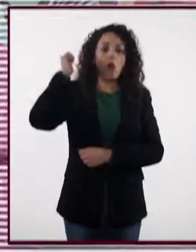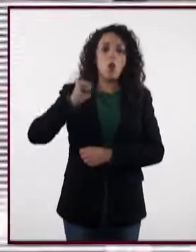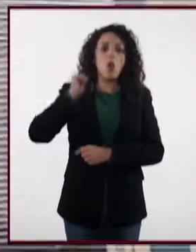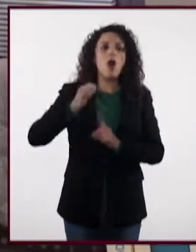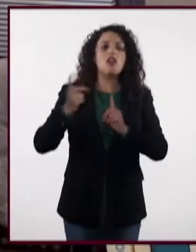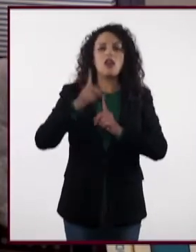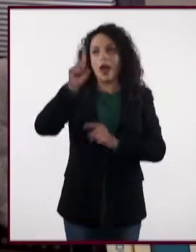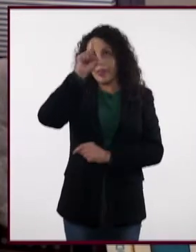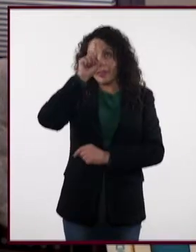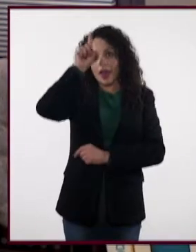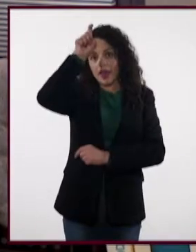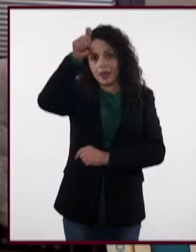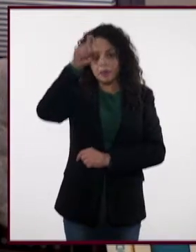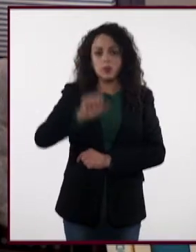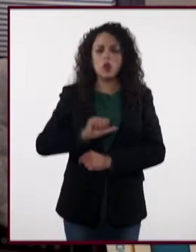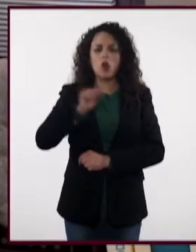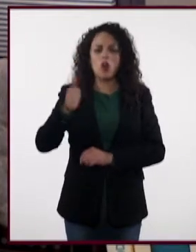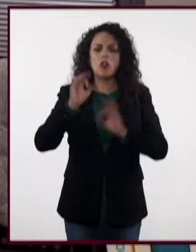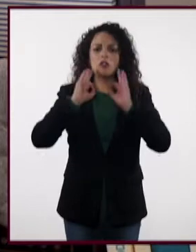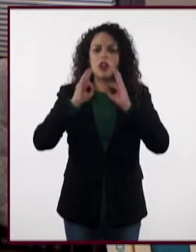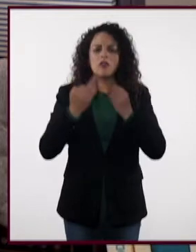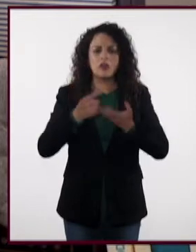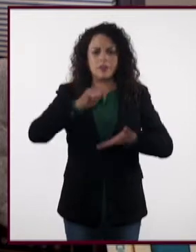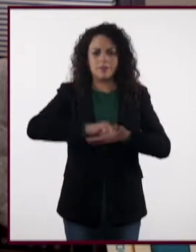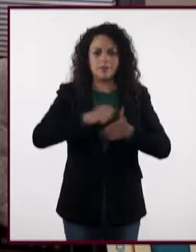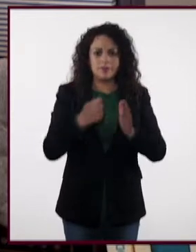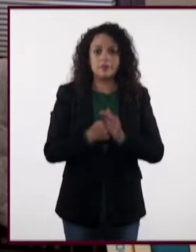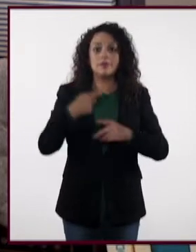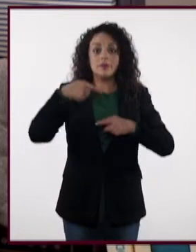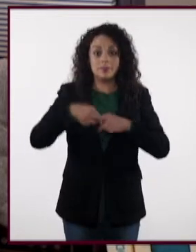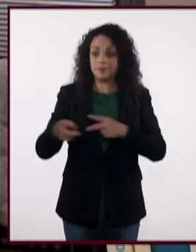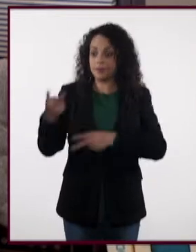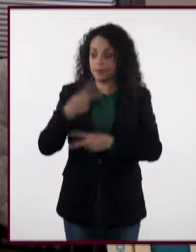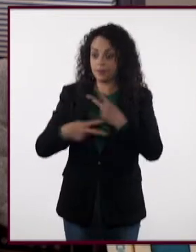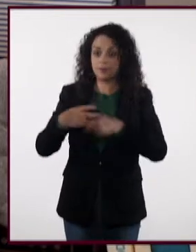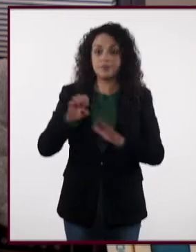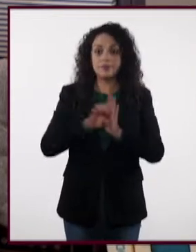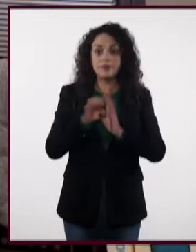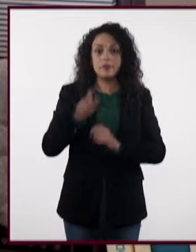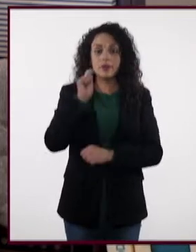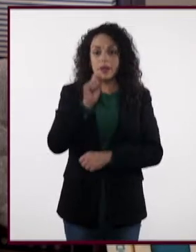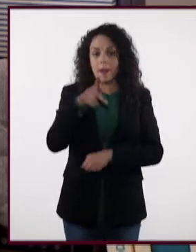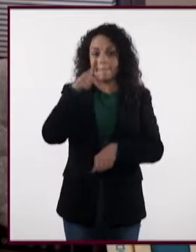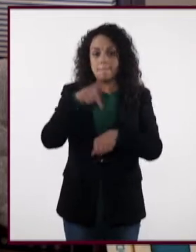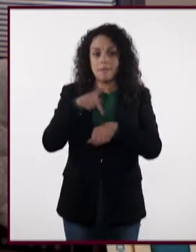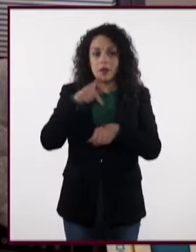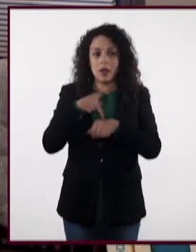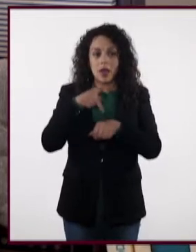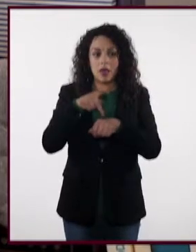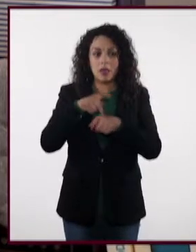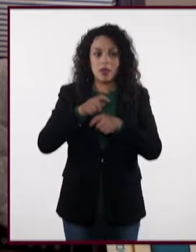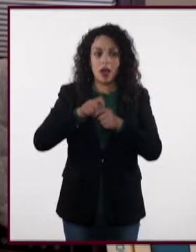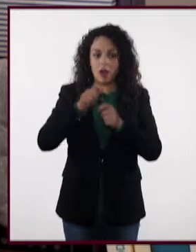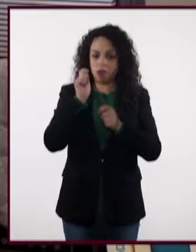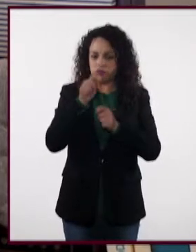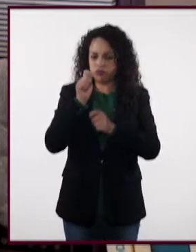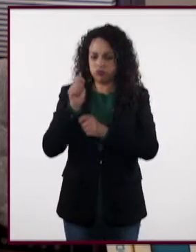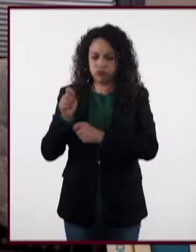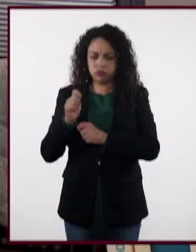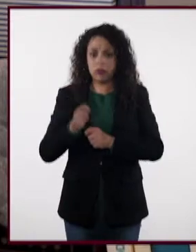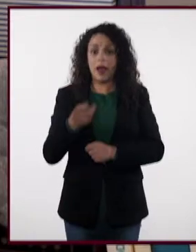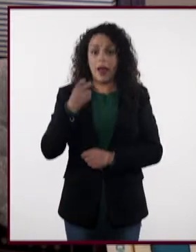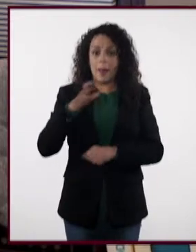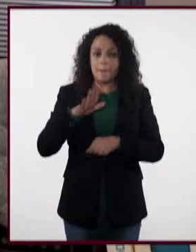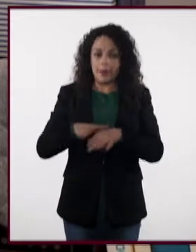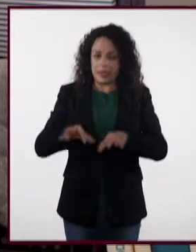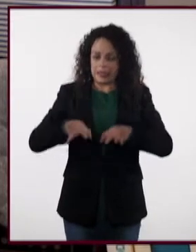Egipto. Otras técnicas comenzaron a desarrollarse, por ejemplo, el tallado de piedras que fungían como agujas más precisas,